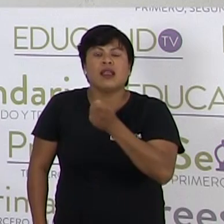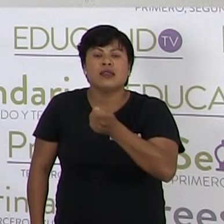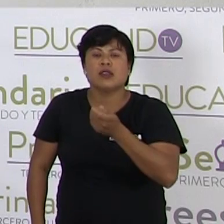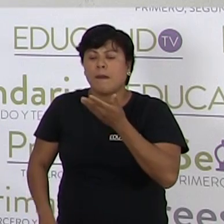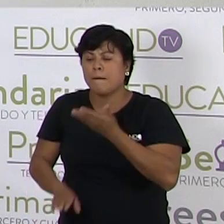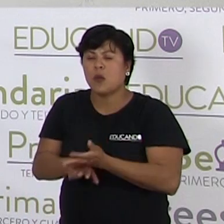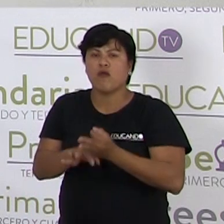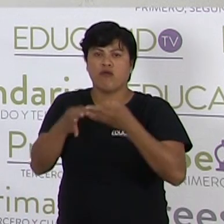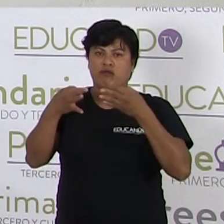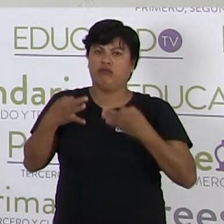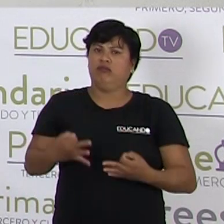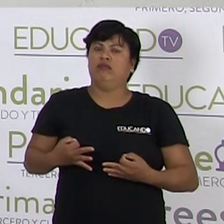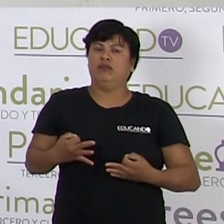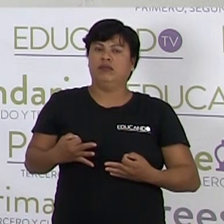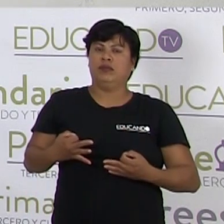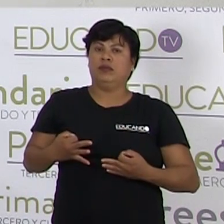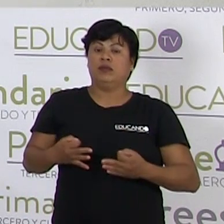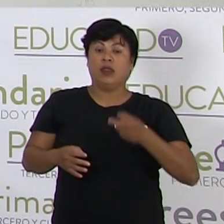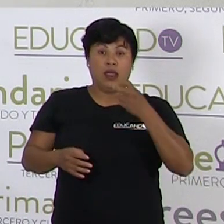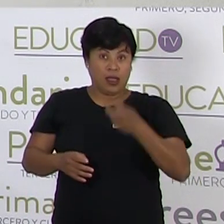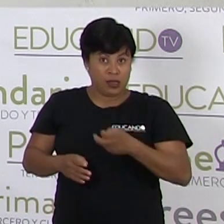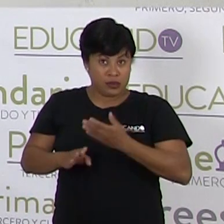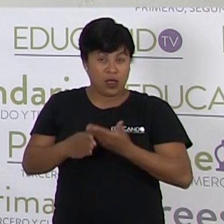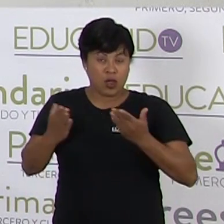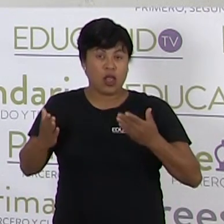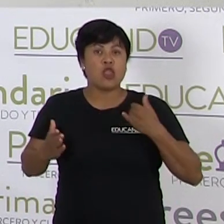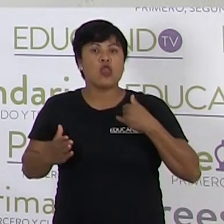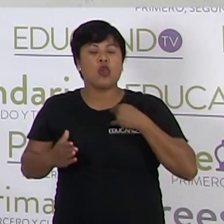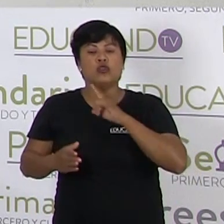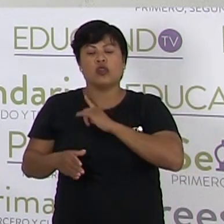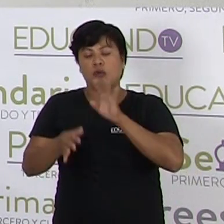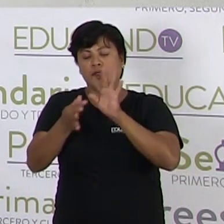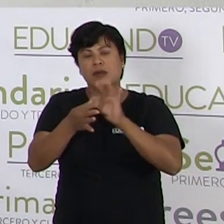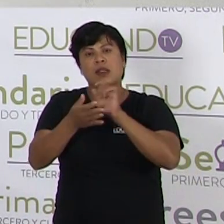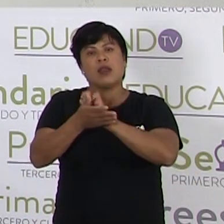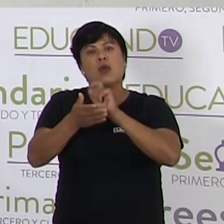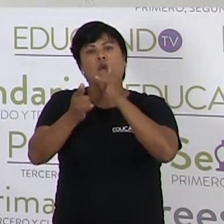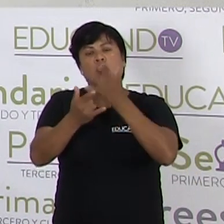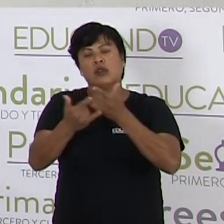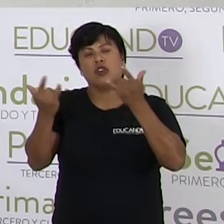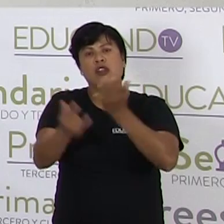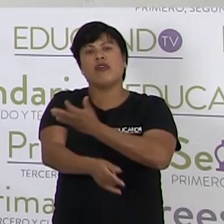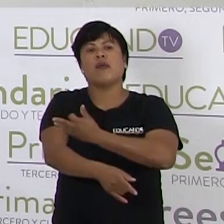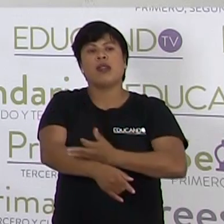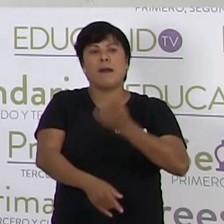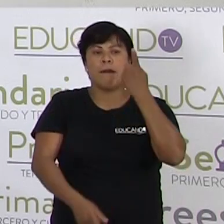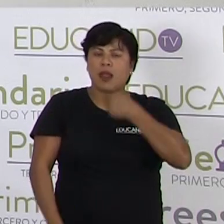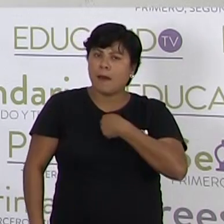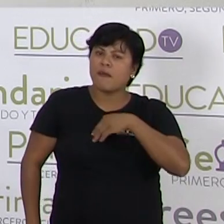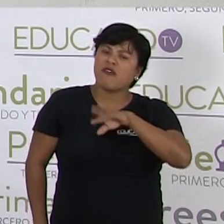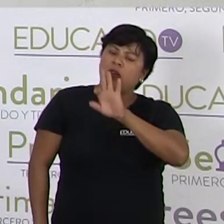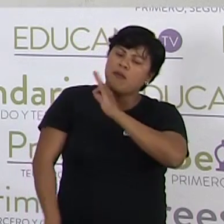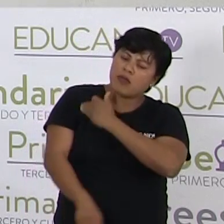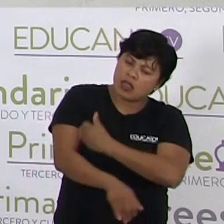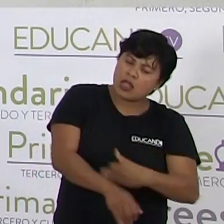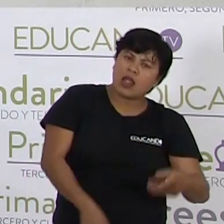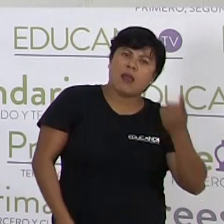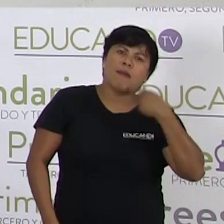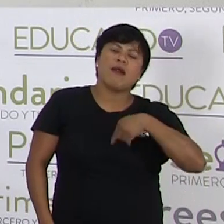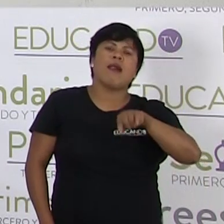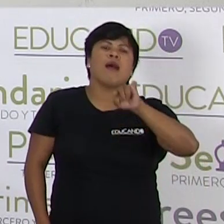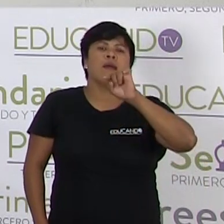muy formal. En este caso, yo voy a escribir una historia familiar para mis familiares, para